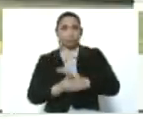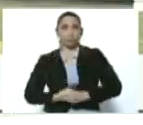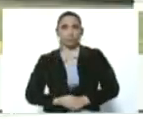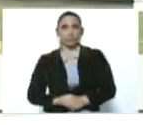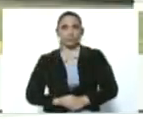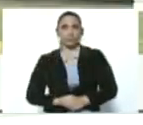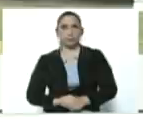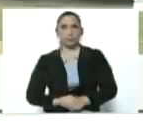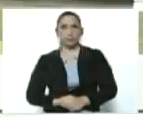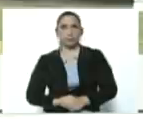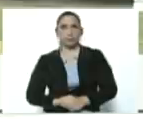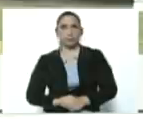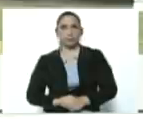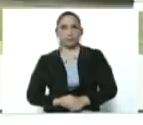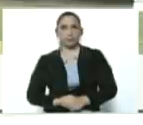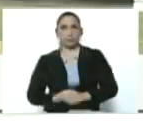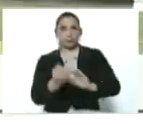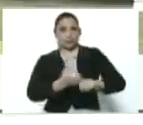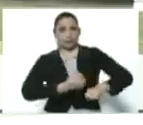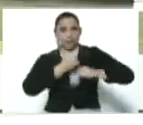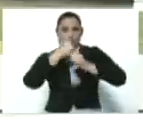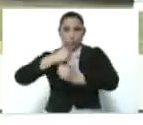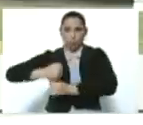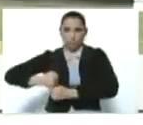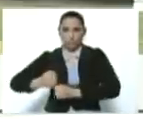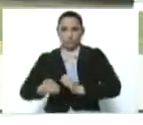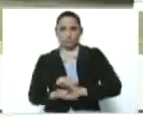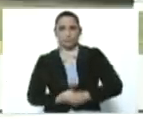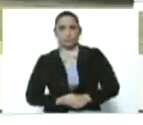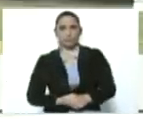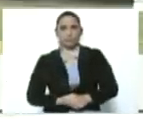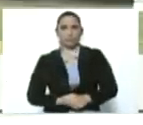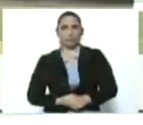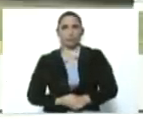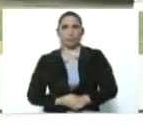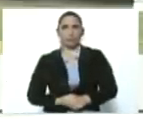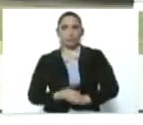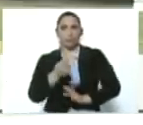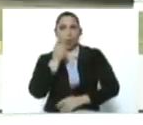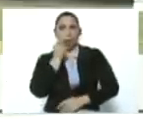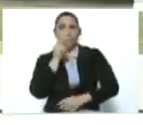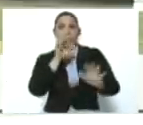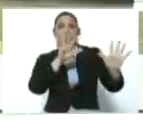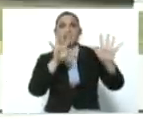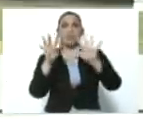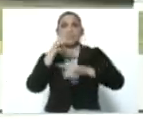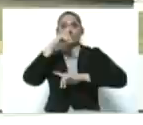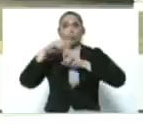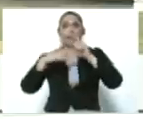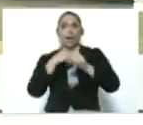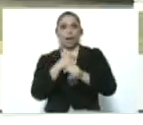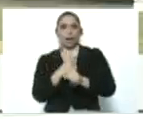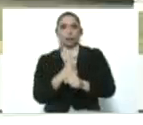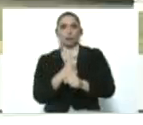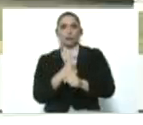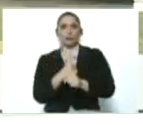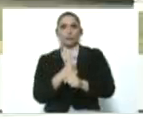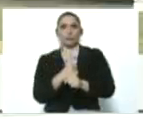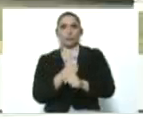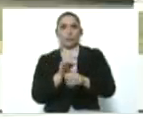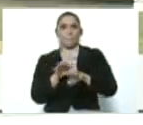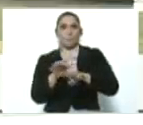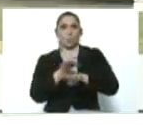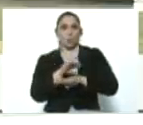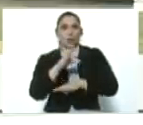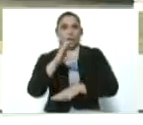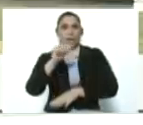el caso de delta amacuro un hombre de 19 años en el municipio